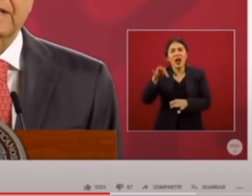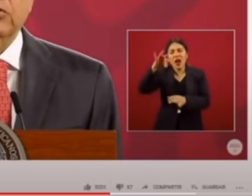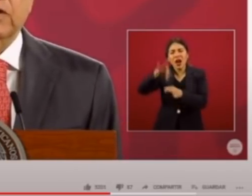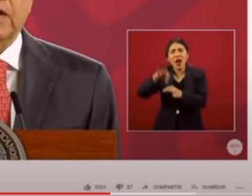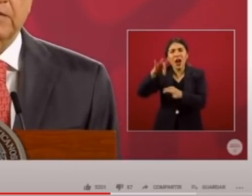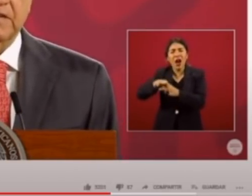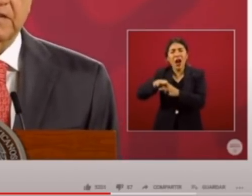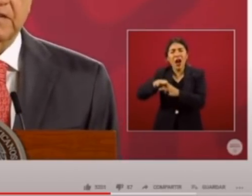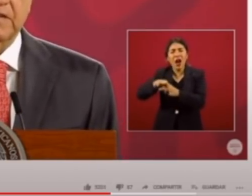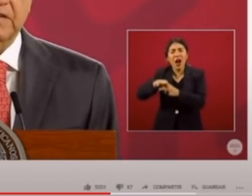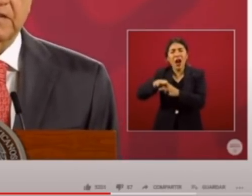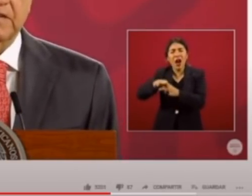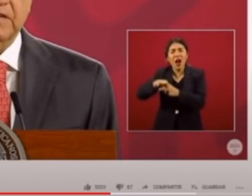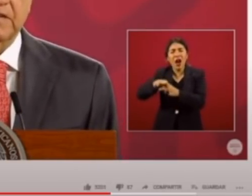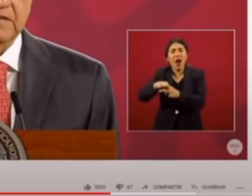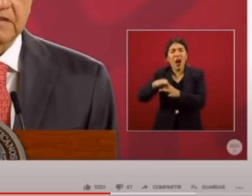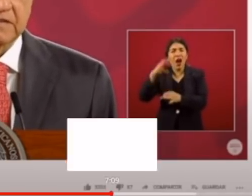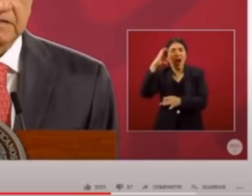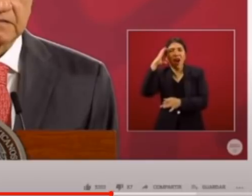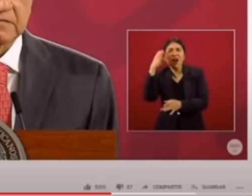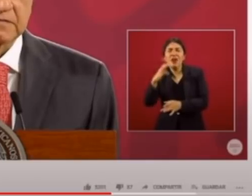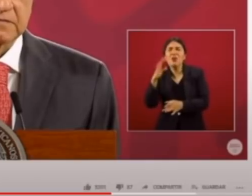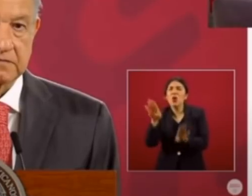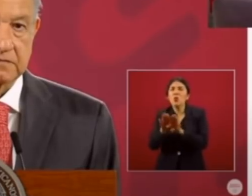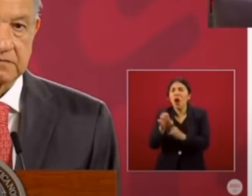en delito grave.